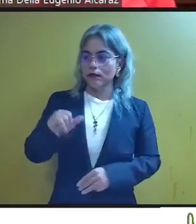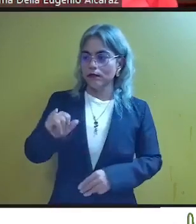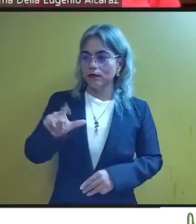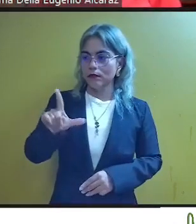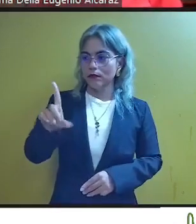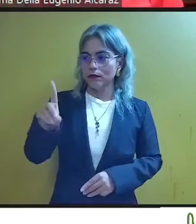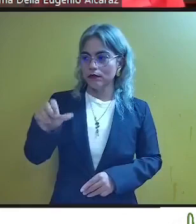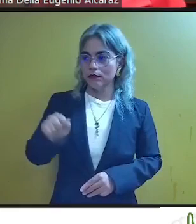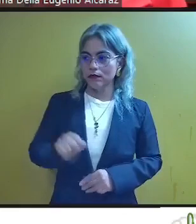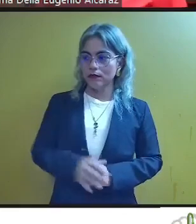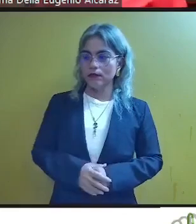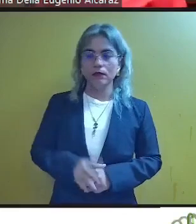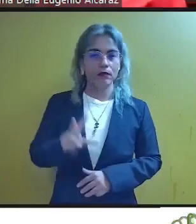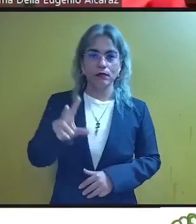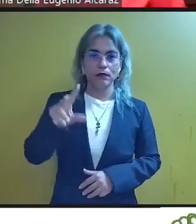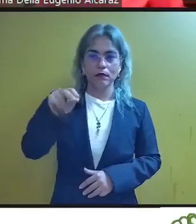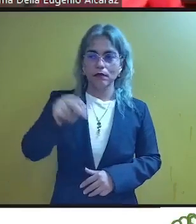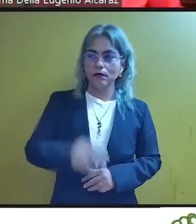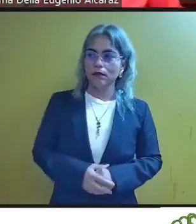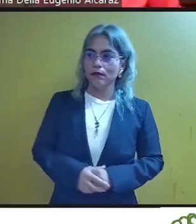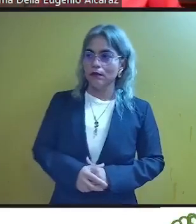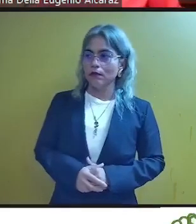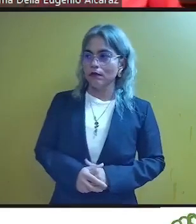Brito. En contra.